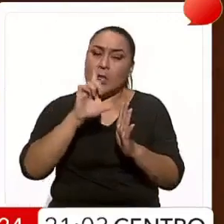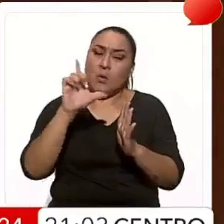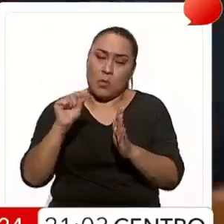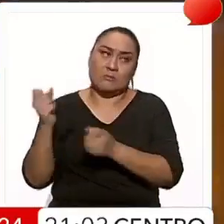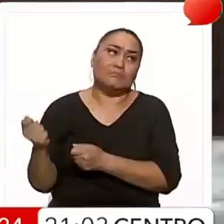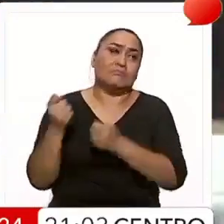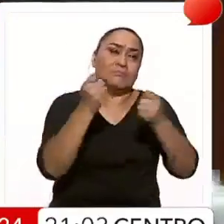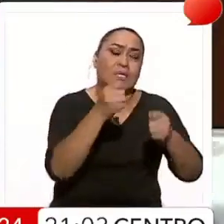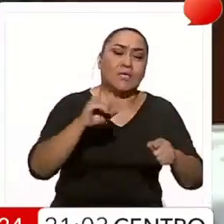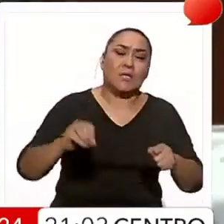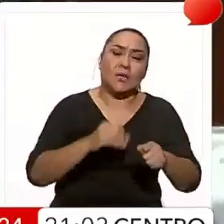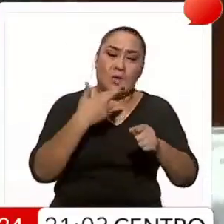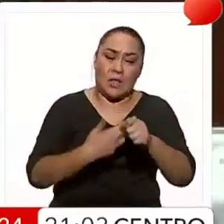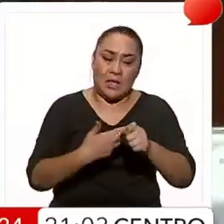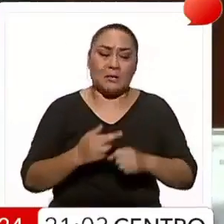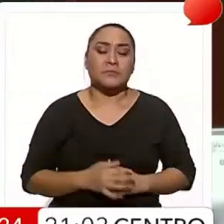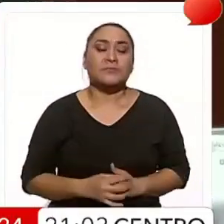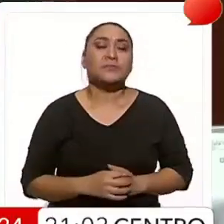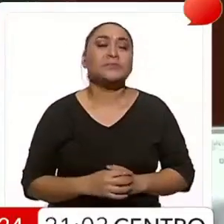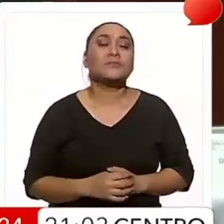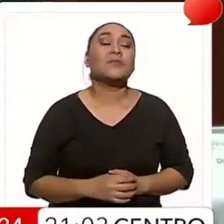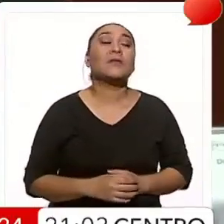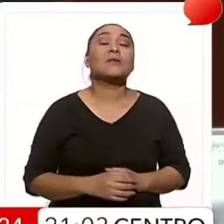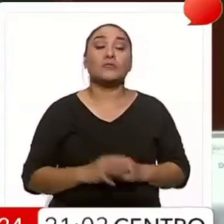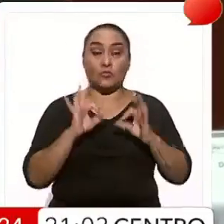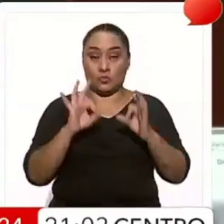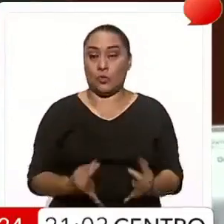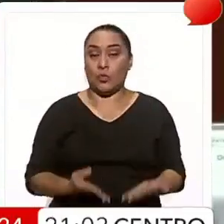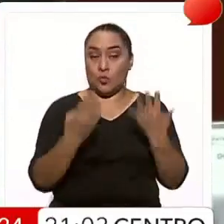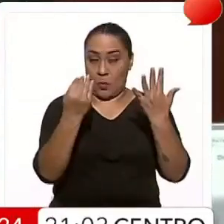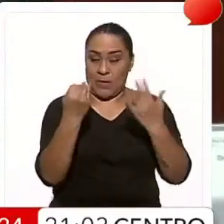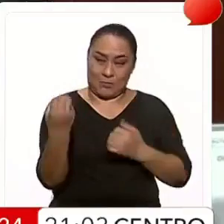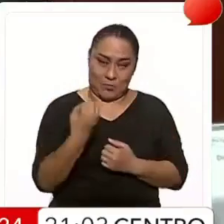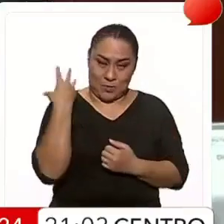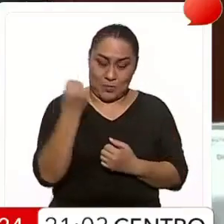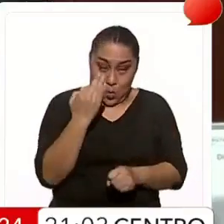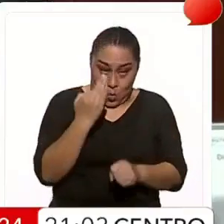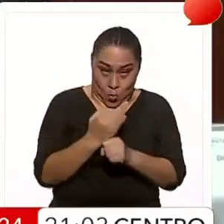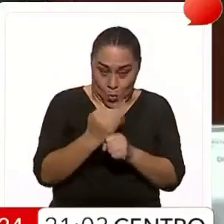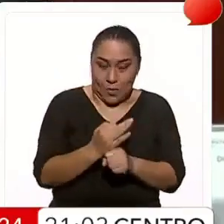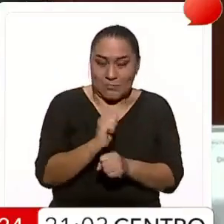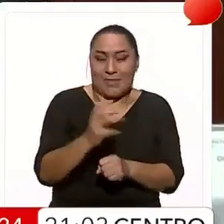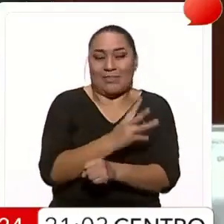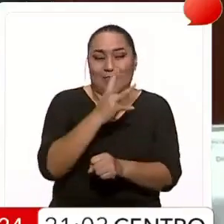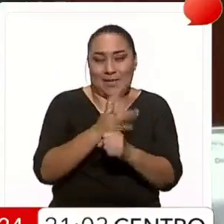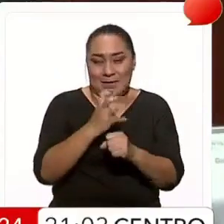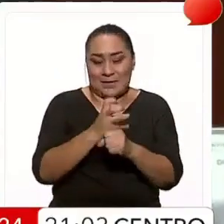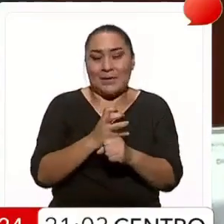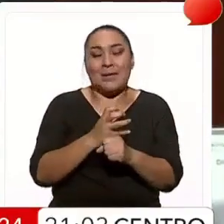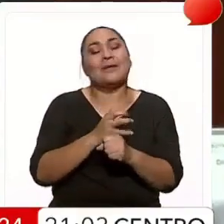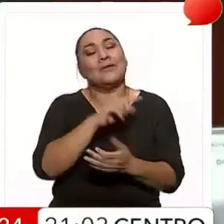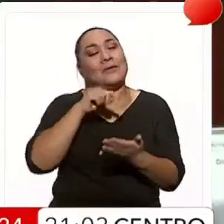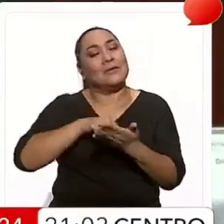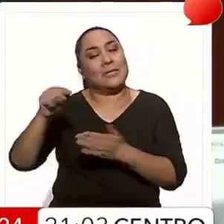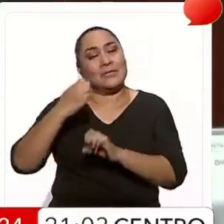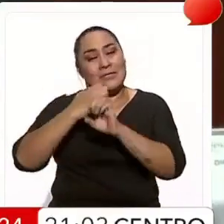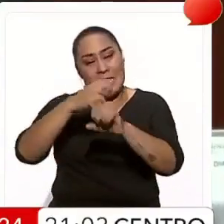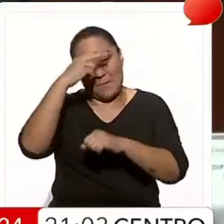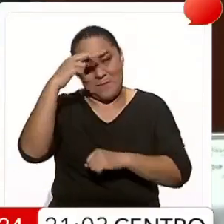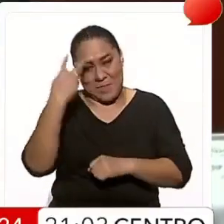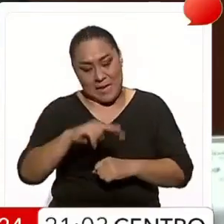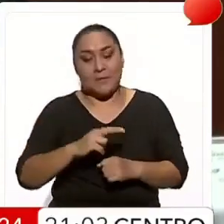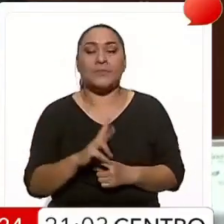tesorería. En el tercero de los 9 foros, realizado este martes en el Congreso del Estado de México,